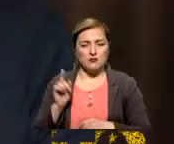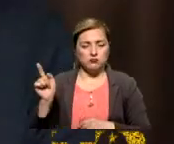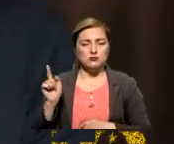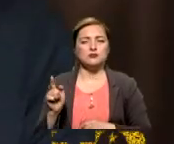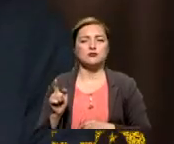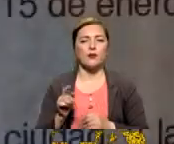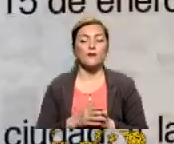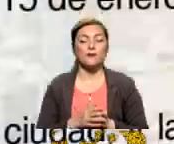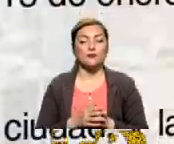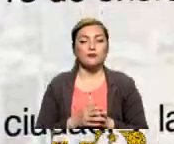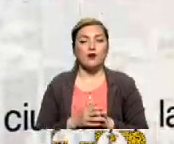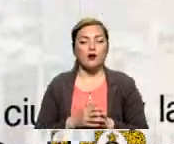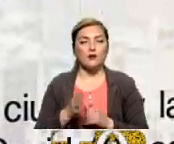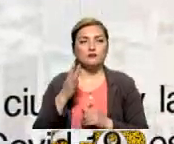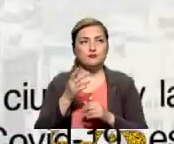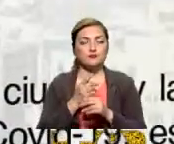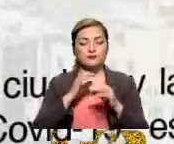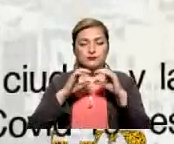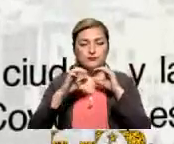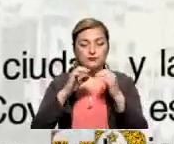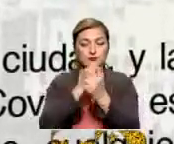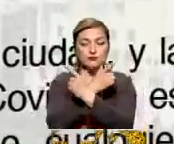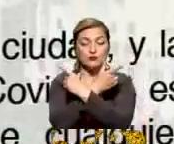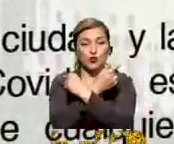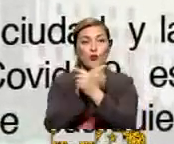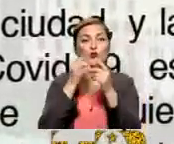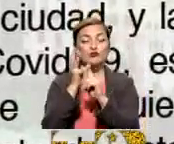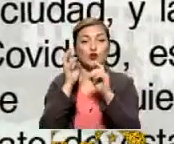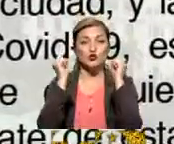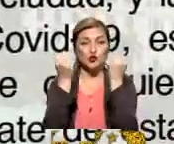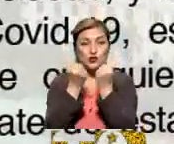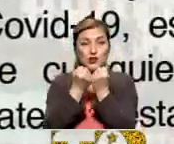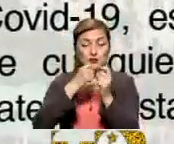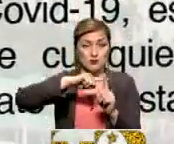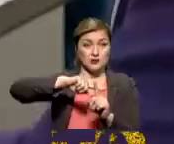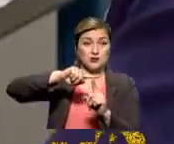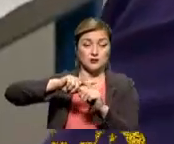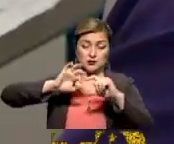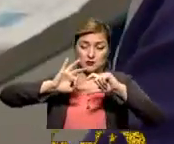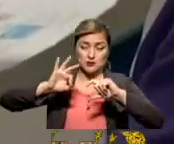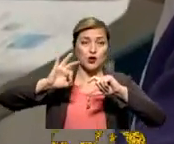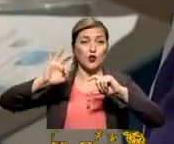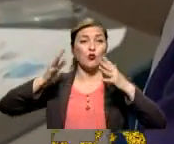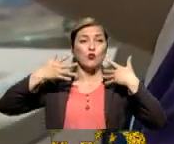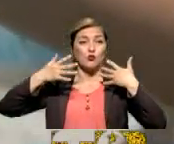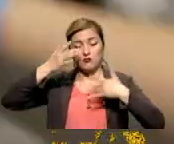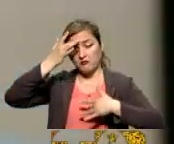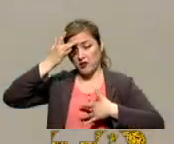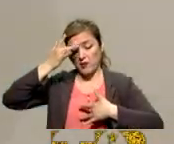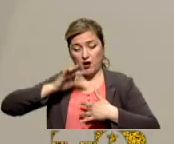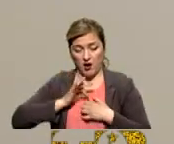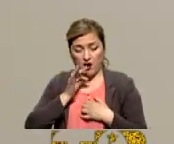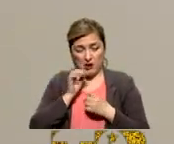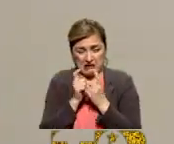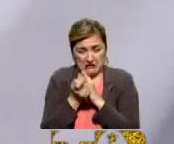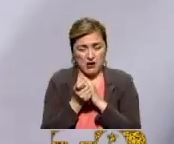como precisó en un comunicado publicado en sus redes sociales la noche del sábado, el aumento de casos positivos en la ciudad y la aparición de esta nueva cepa es